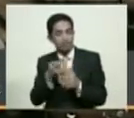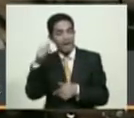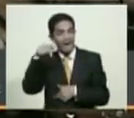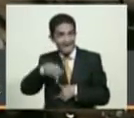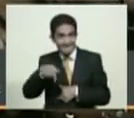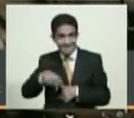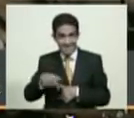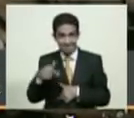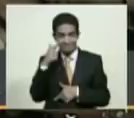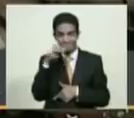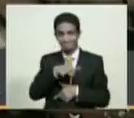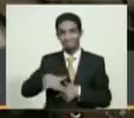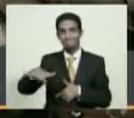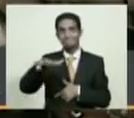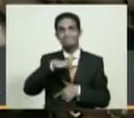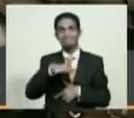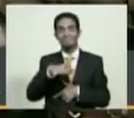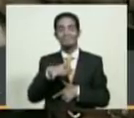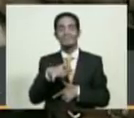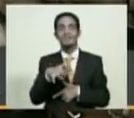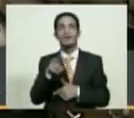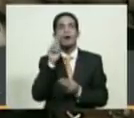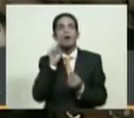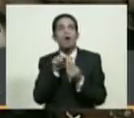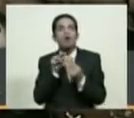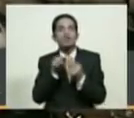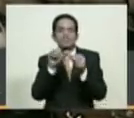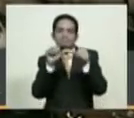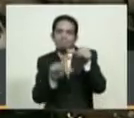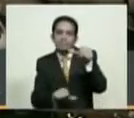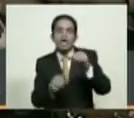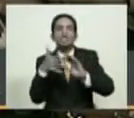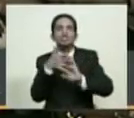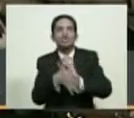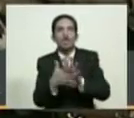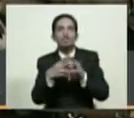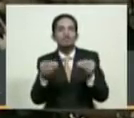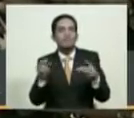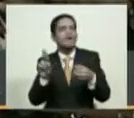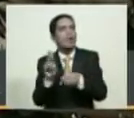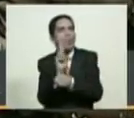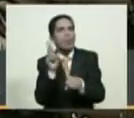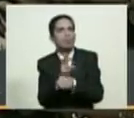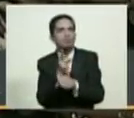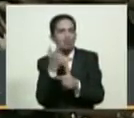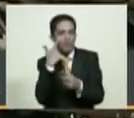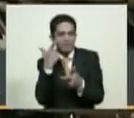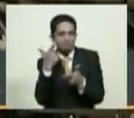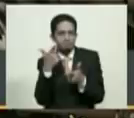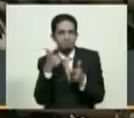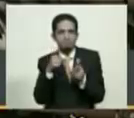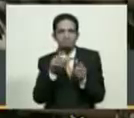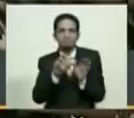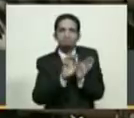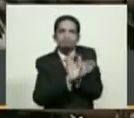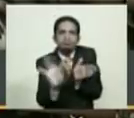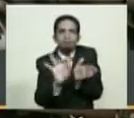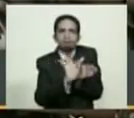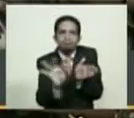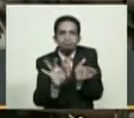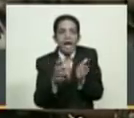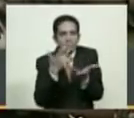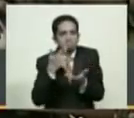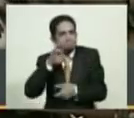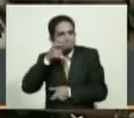Blockchain, conociendo y basado en todo lo que es la tecnología del uso de la blockchain para poder hacer la supervisión en